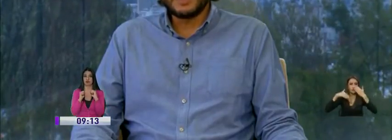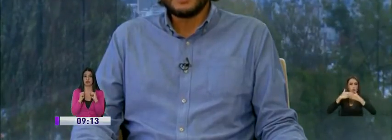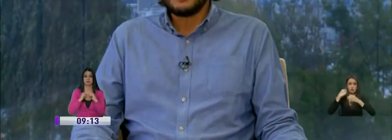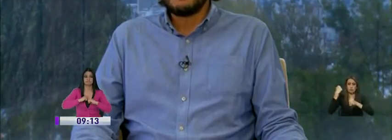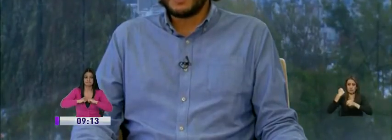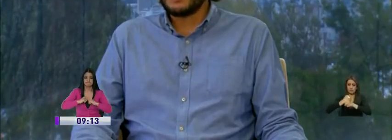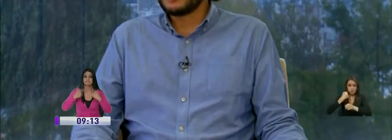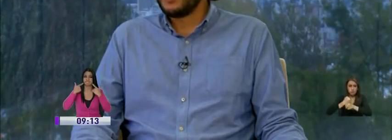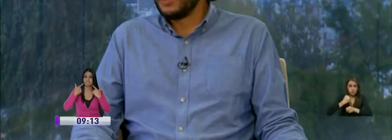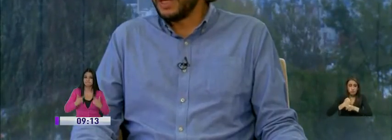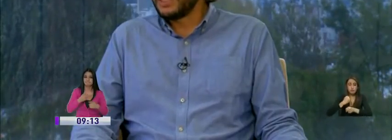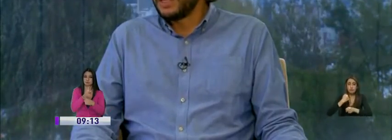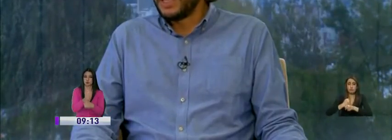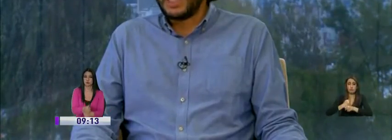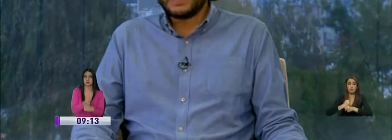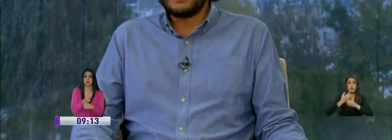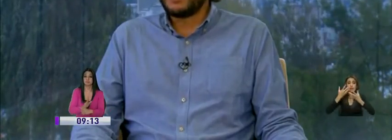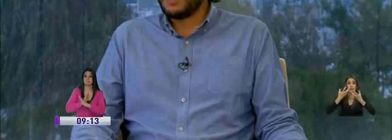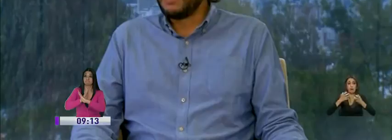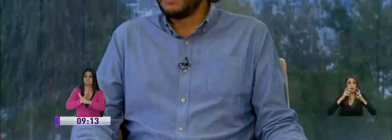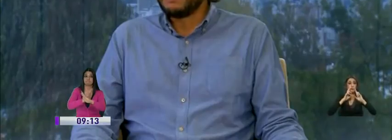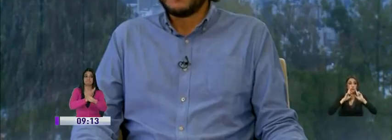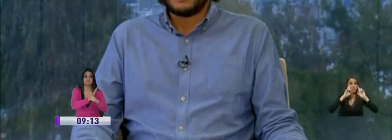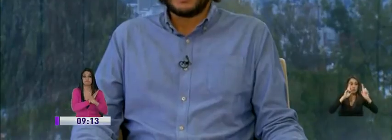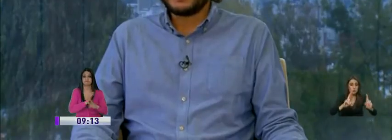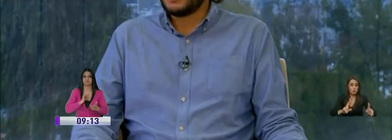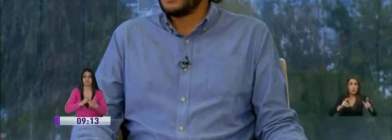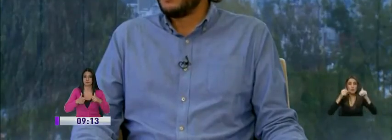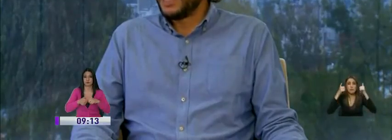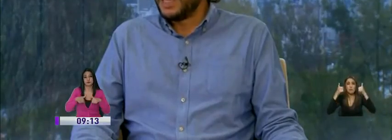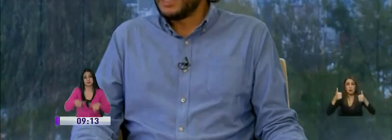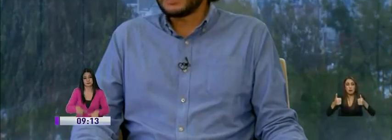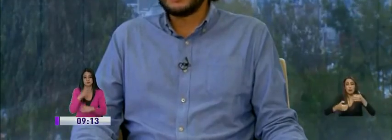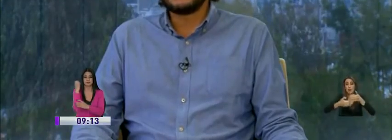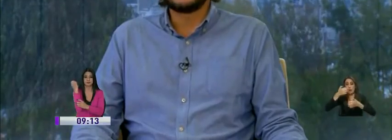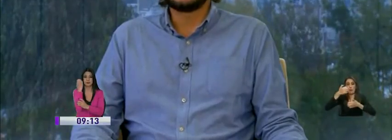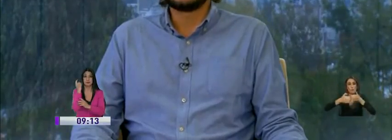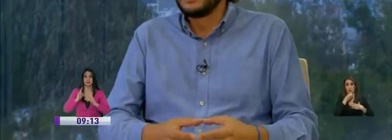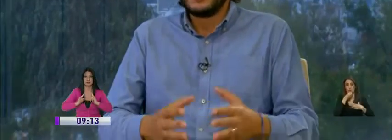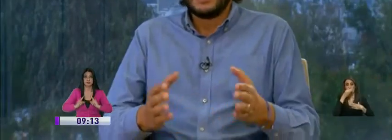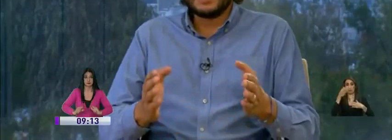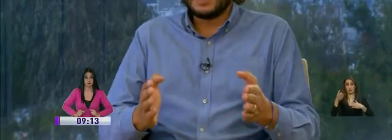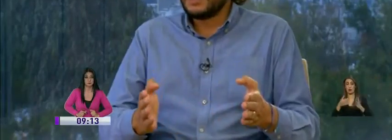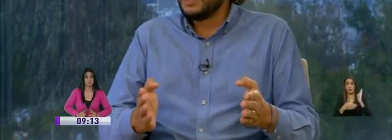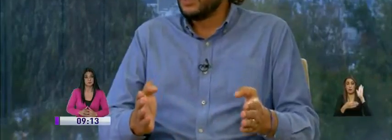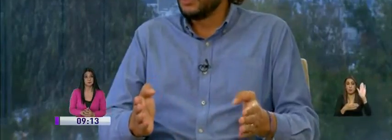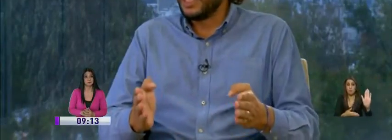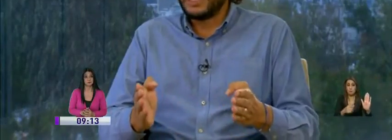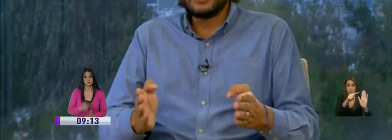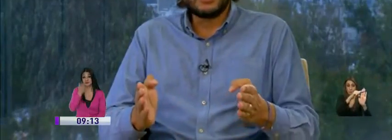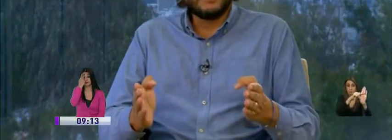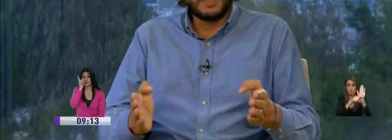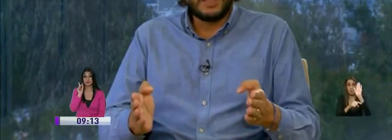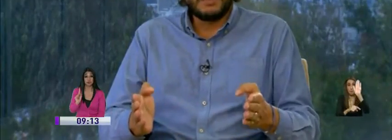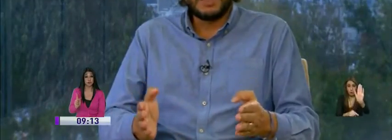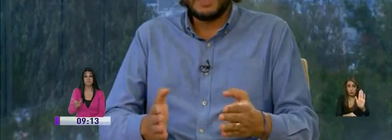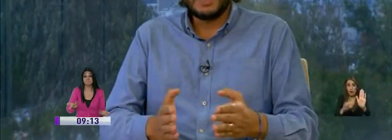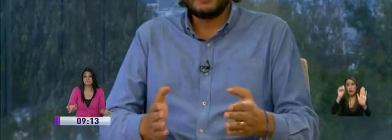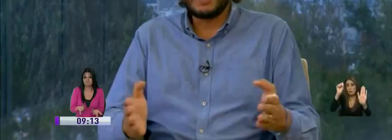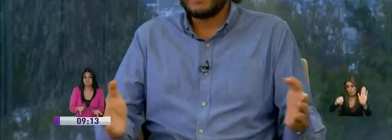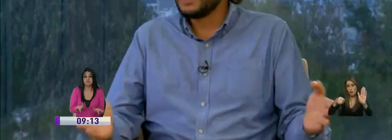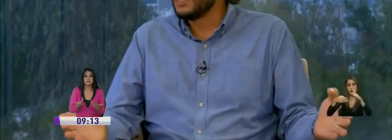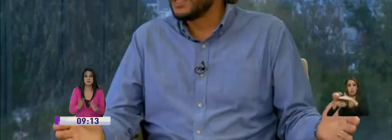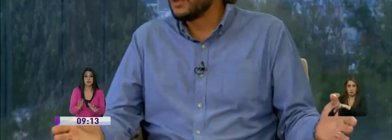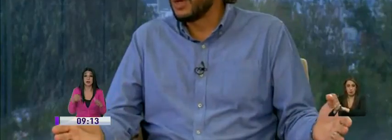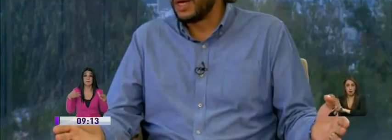alcance para responder a este problema, a esta emergencia sanitaria. Esta decisión ha hecho que efectivamente ya no